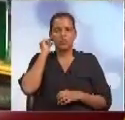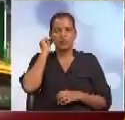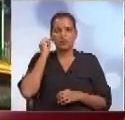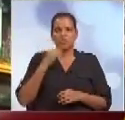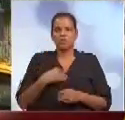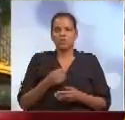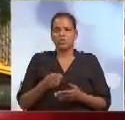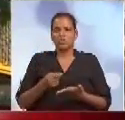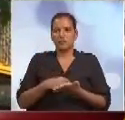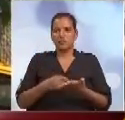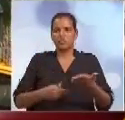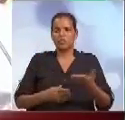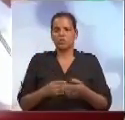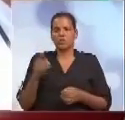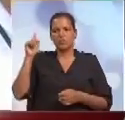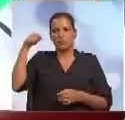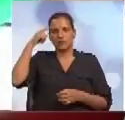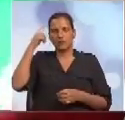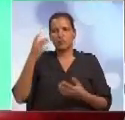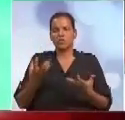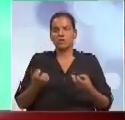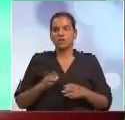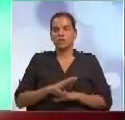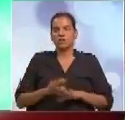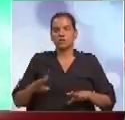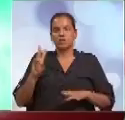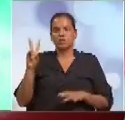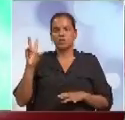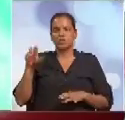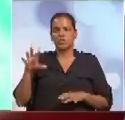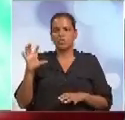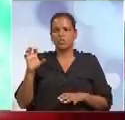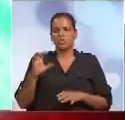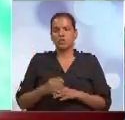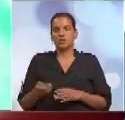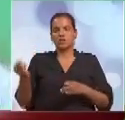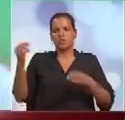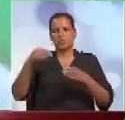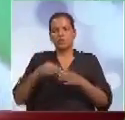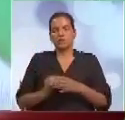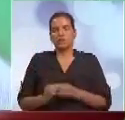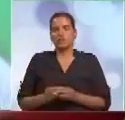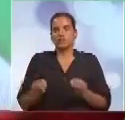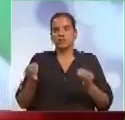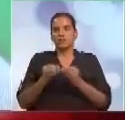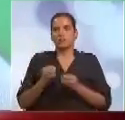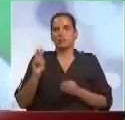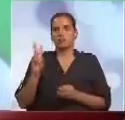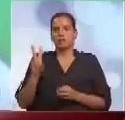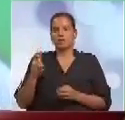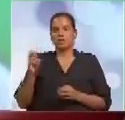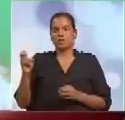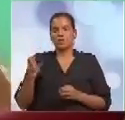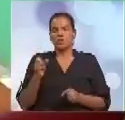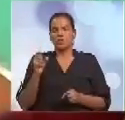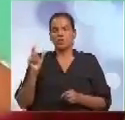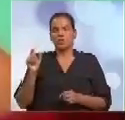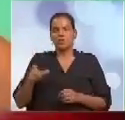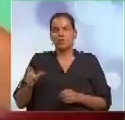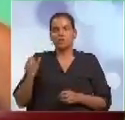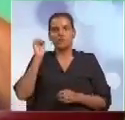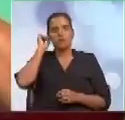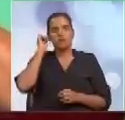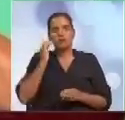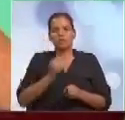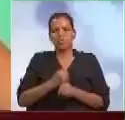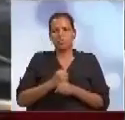es que a finales del 2015 incluir en la seguridad social a 200,000 mujeres trabajadoras del hogar. Melania,